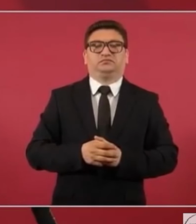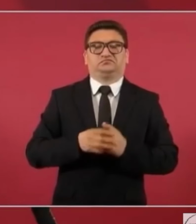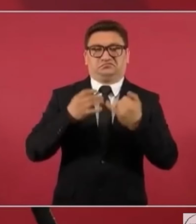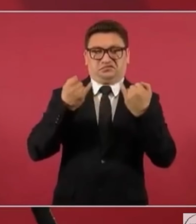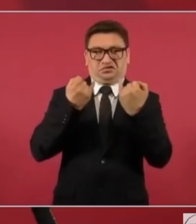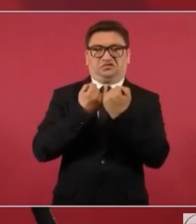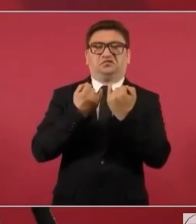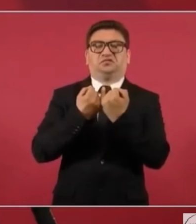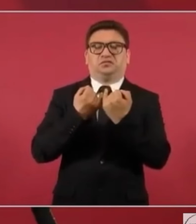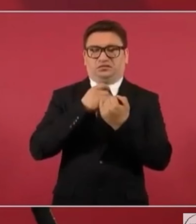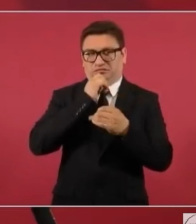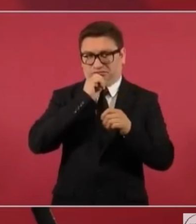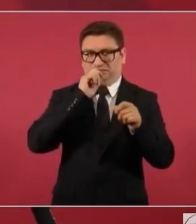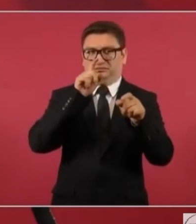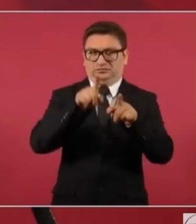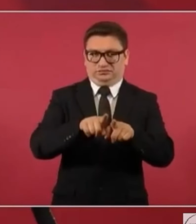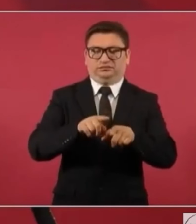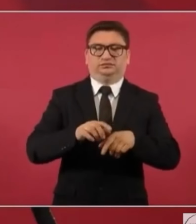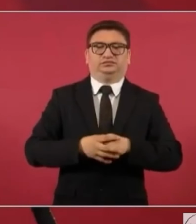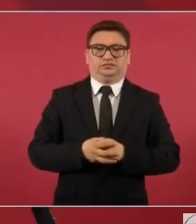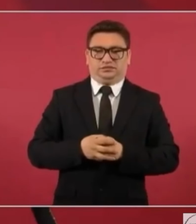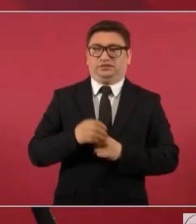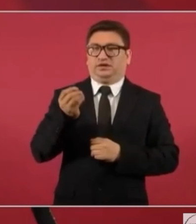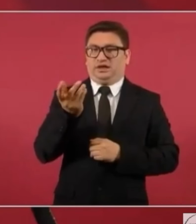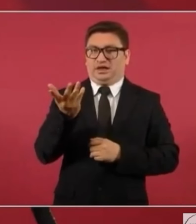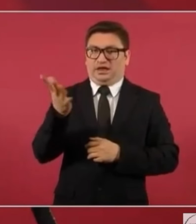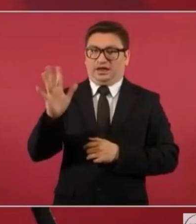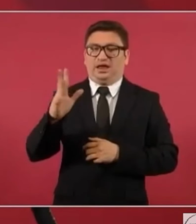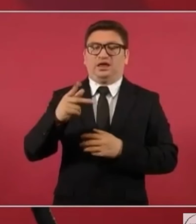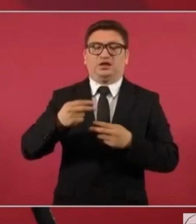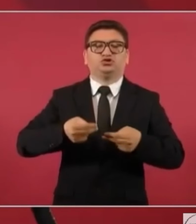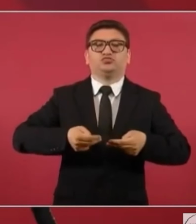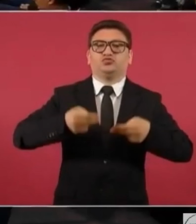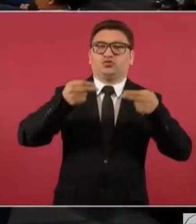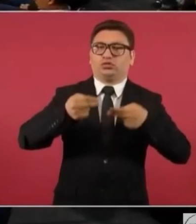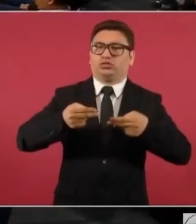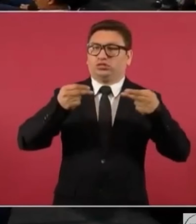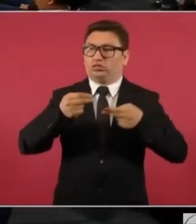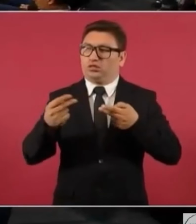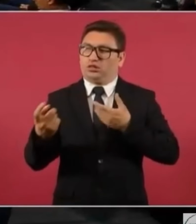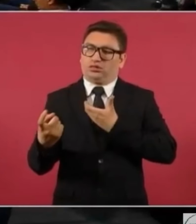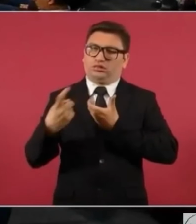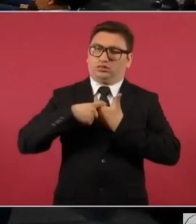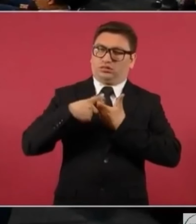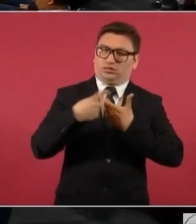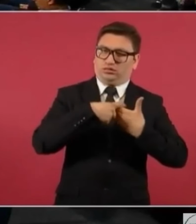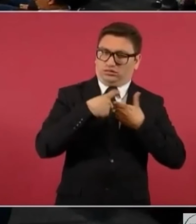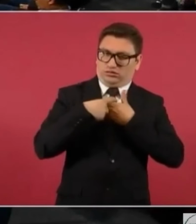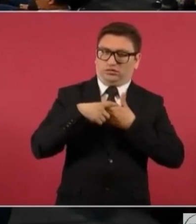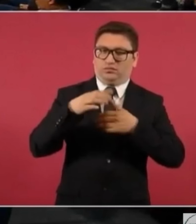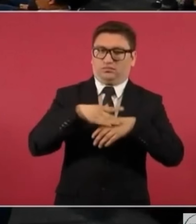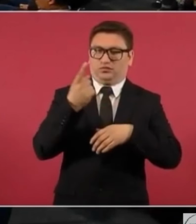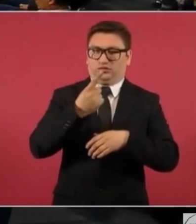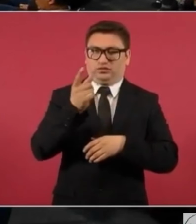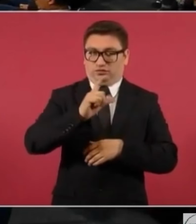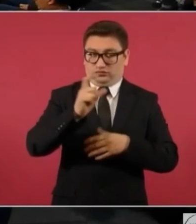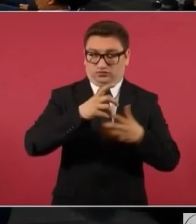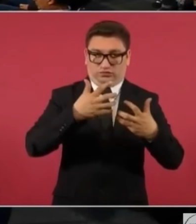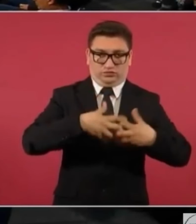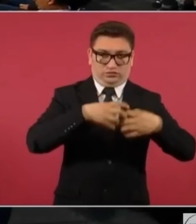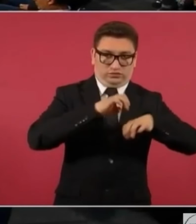Además de que también los incluían en los negocios, porque cuando entregaban empresas